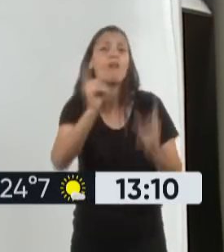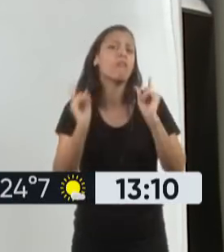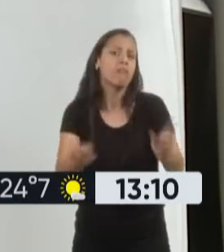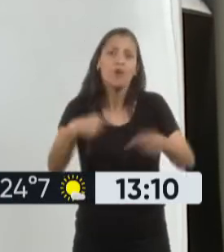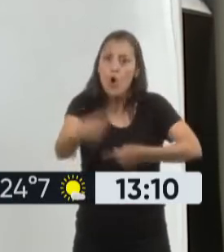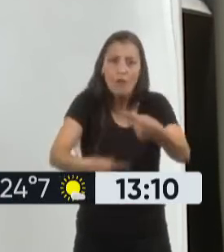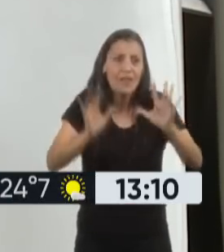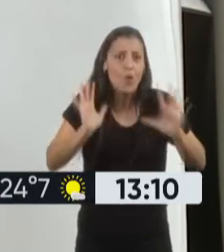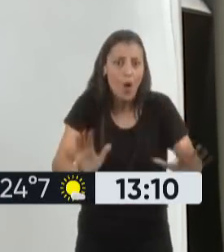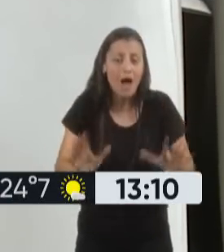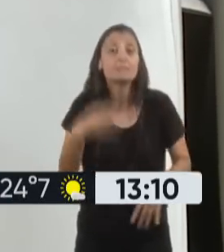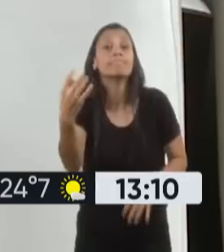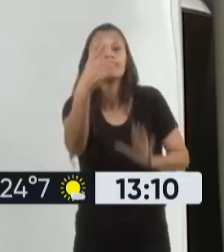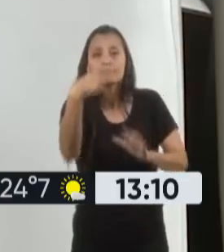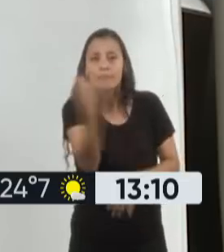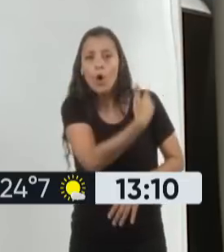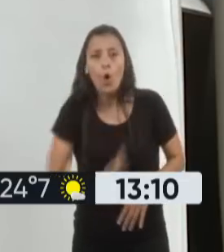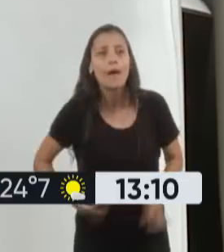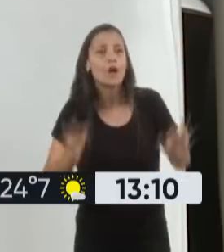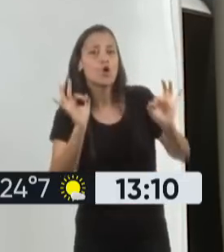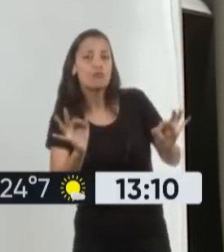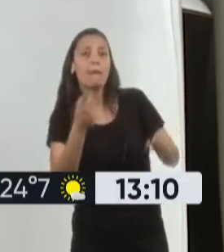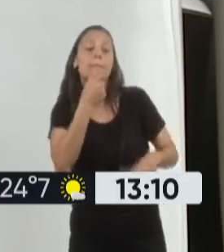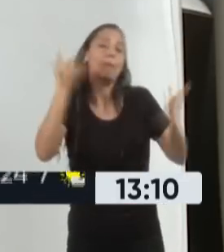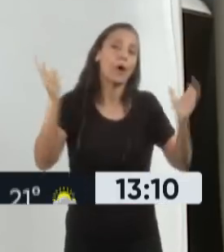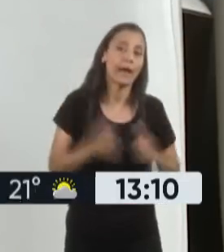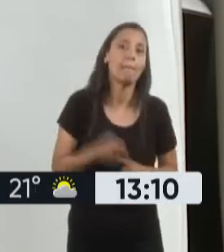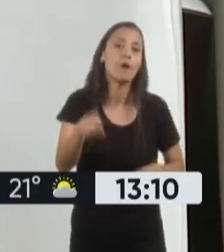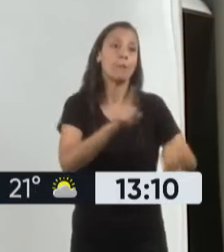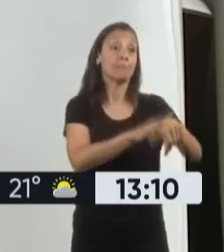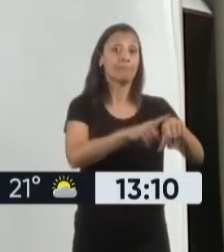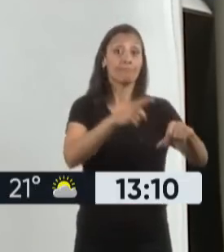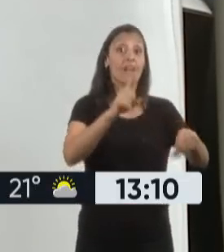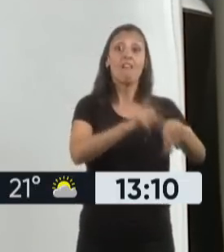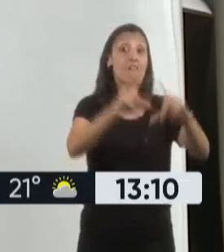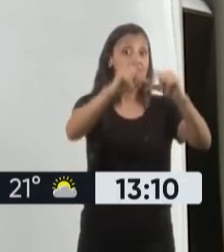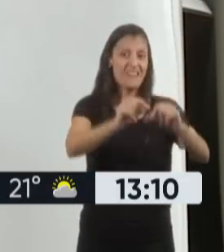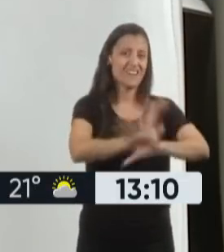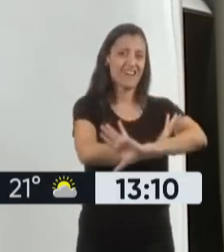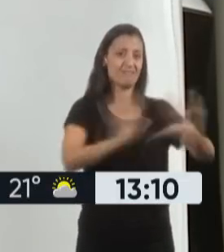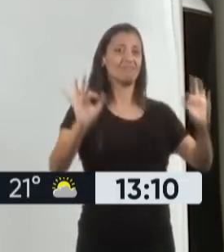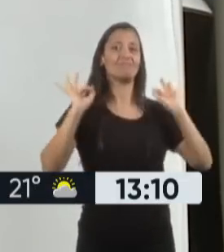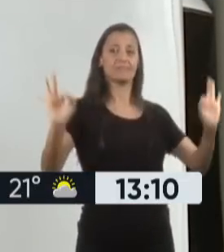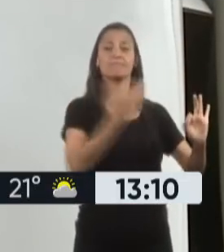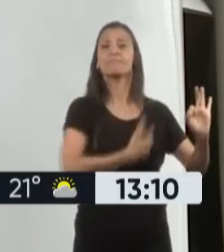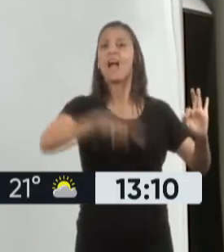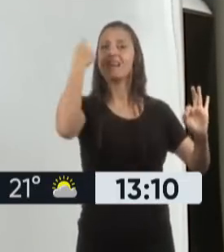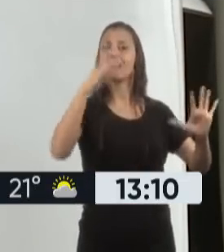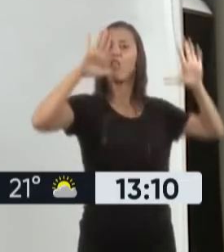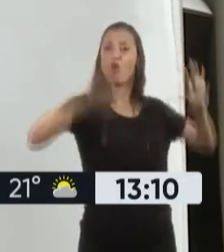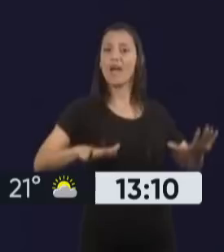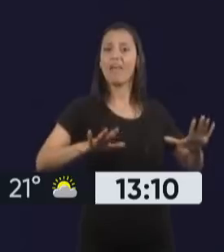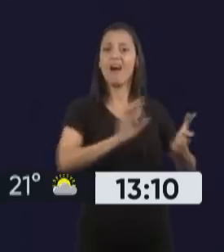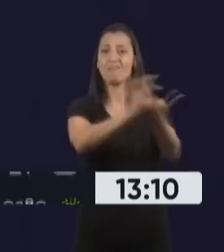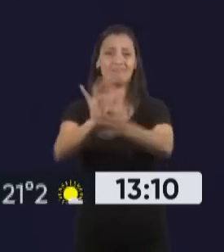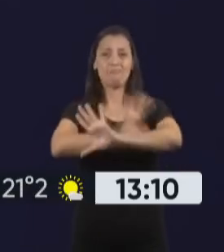finalización? ¿Hay un esquema que tiene el gobierno que dice en esta etapa, en esta fecha, termino de limpiar o de reestructurar el